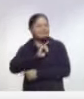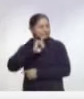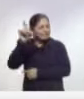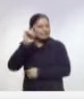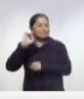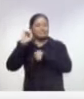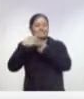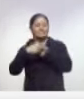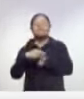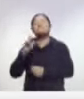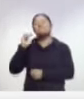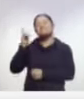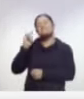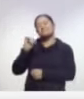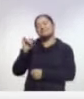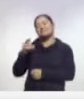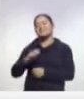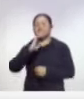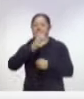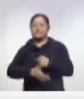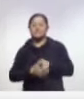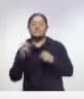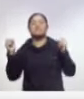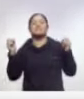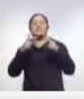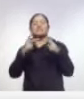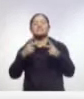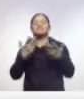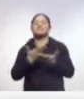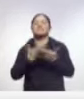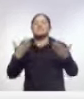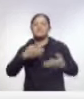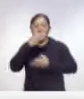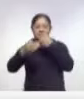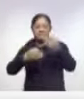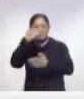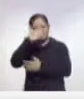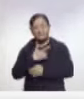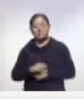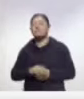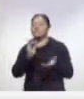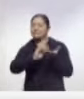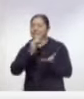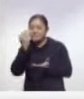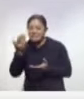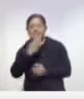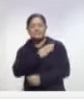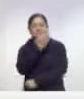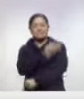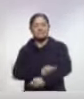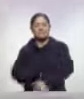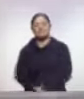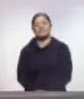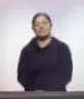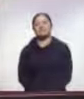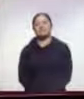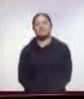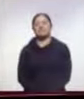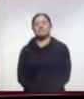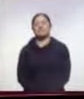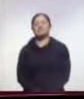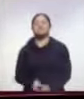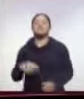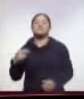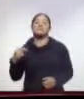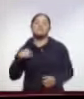Esperemos que sí, mi querida, es hasta aquí la información, los saludamos en la tercera emisión de Ahora Noticias. Gracias, Pepe, muy buena tarde. Buena tarde. Y